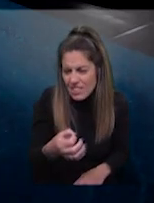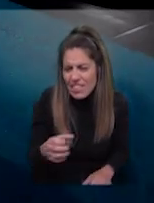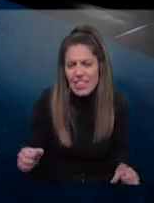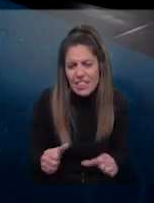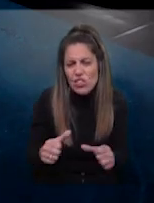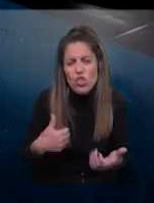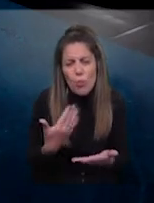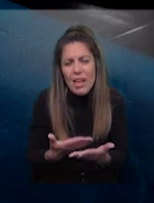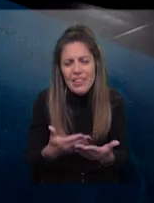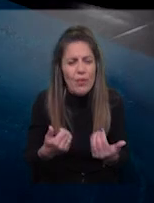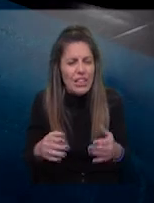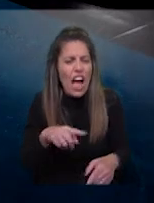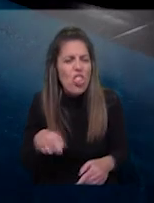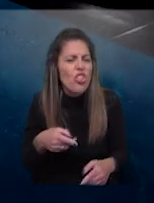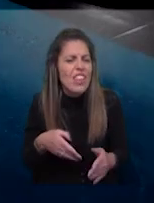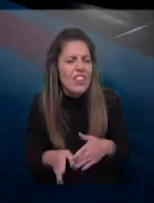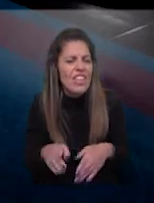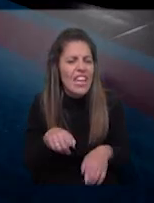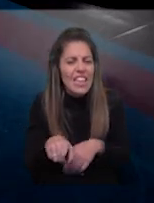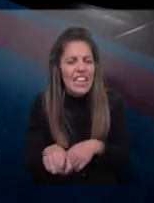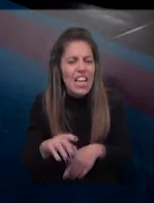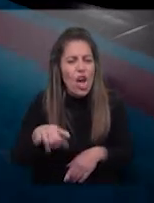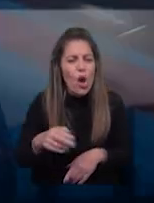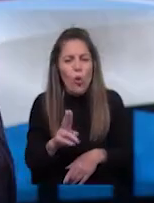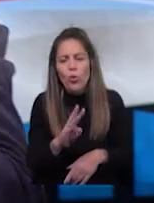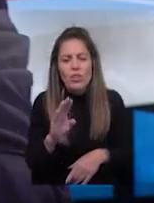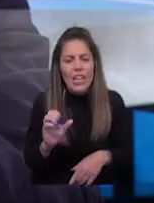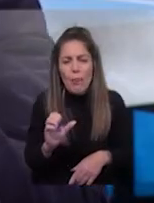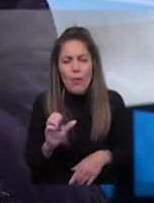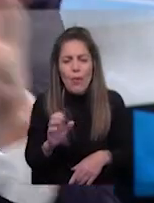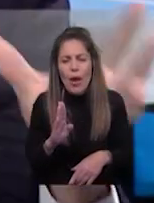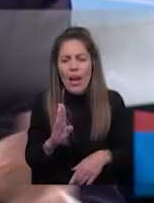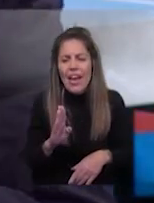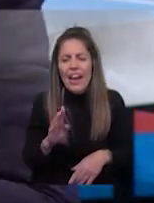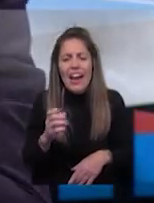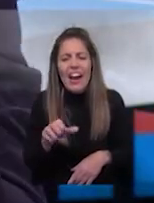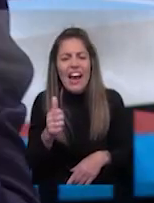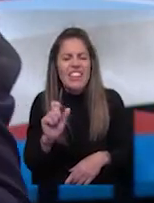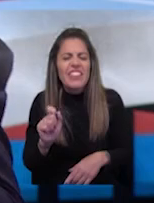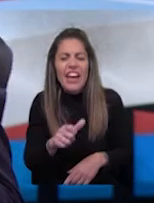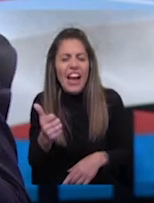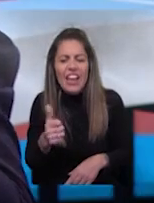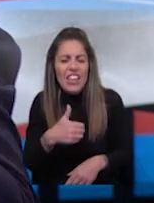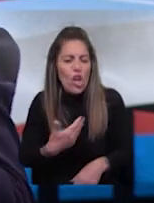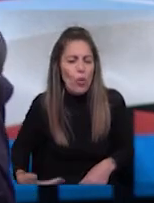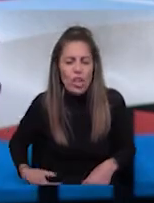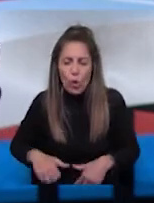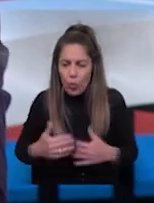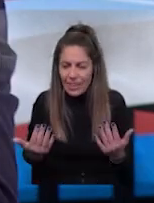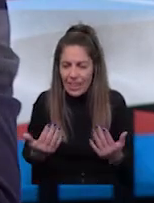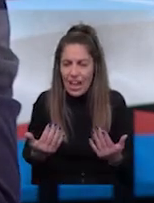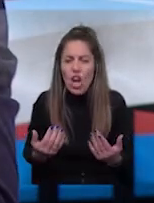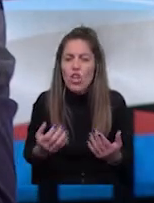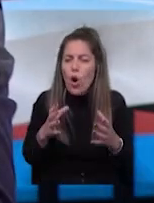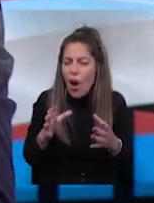planteaba recién en la introducción hacia dónde debería ir la JUTEP, gane quien gane, ¿no? Estamos en año electoral, sea del gobierno que sea, ¿no se corre